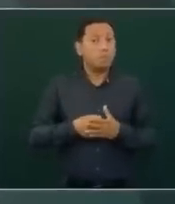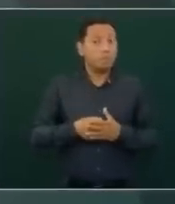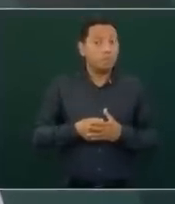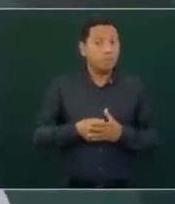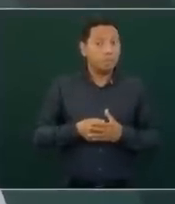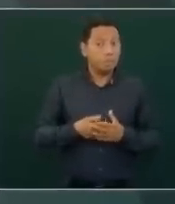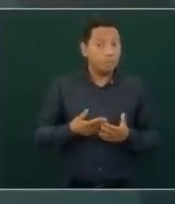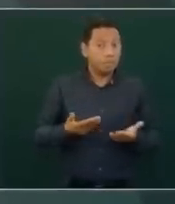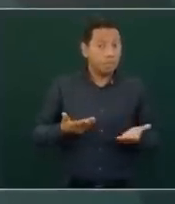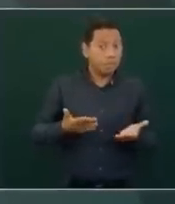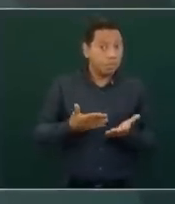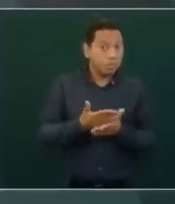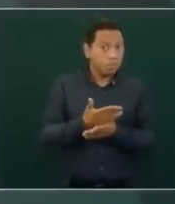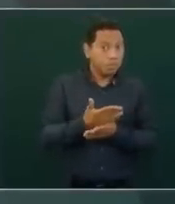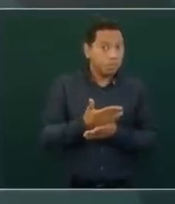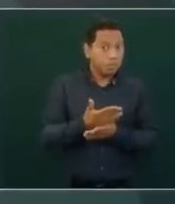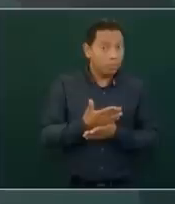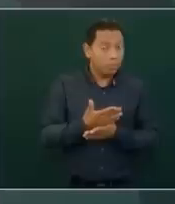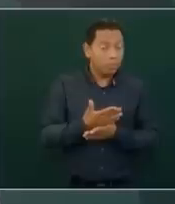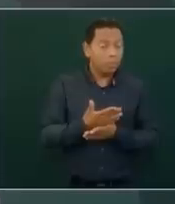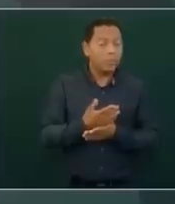Tendría que